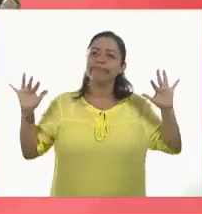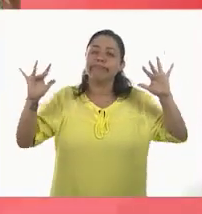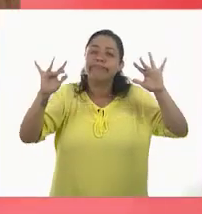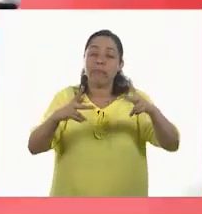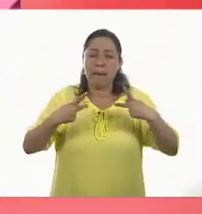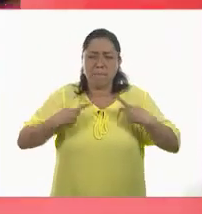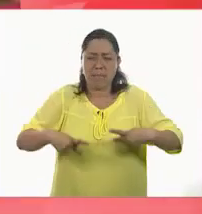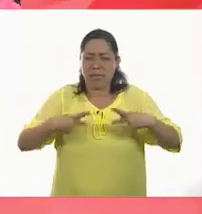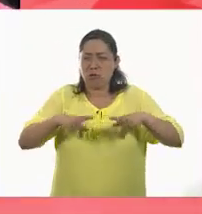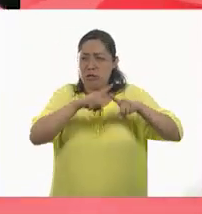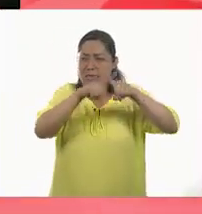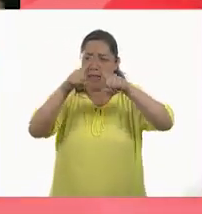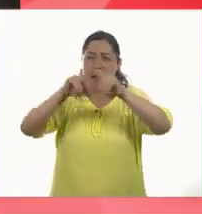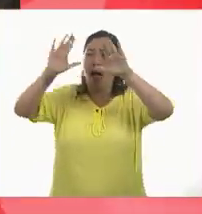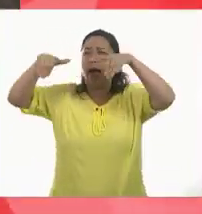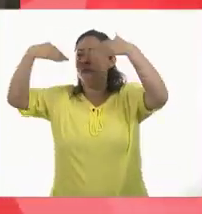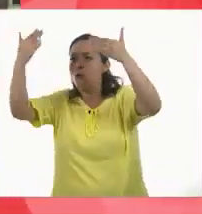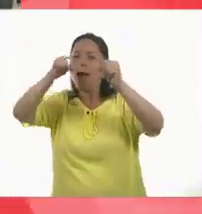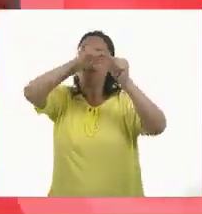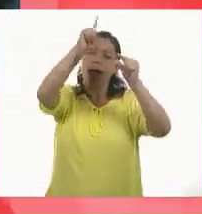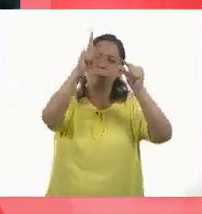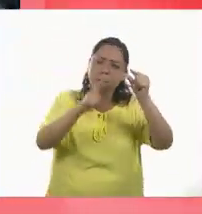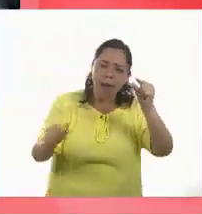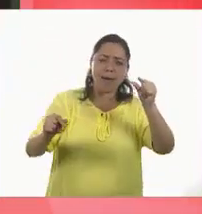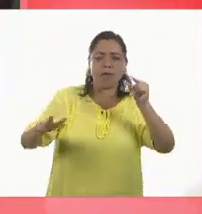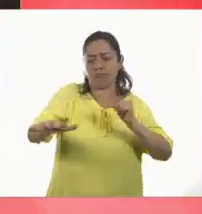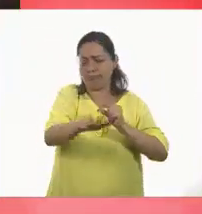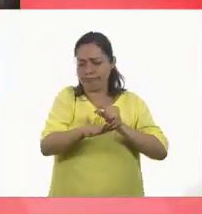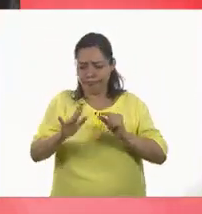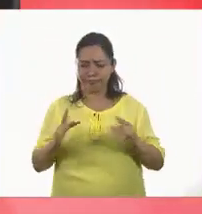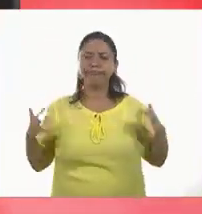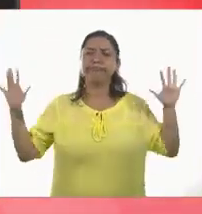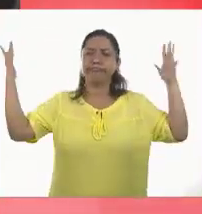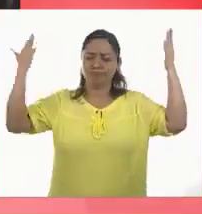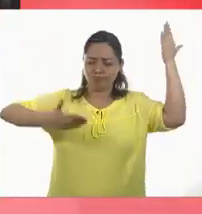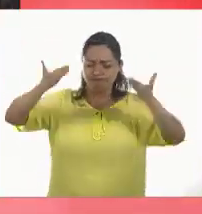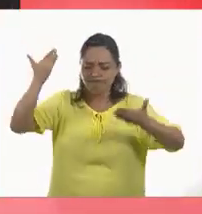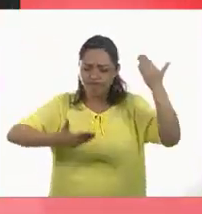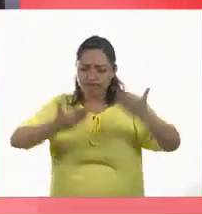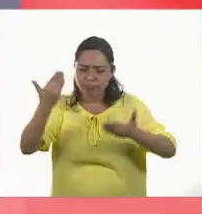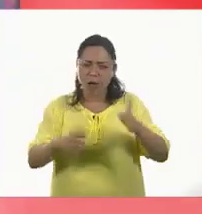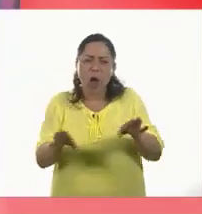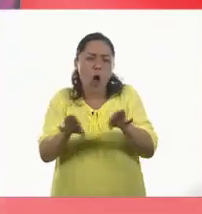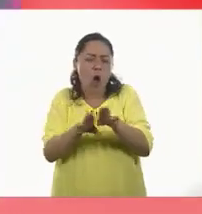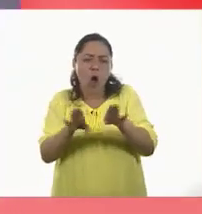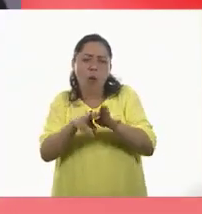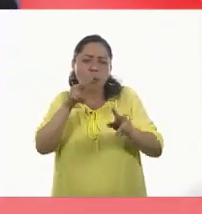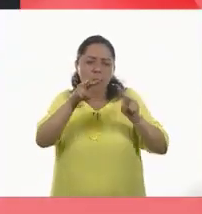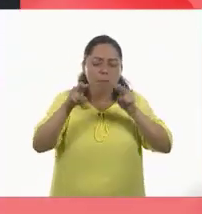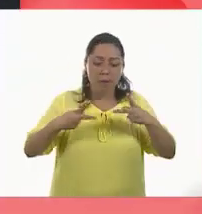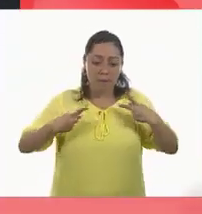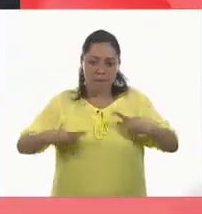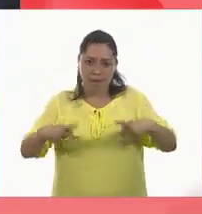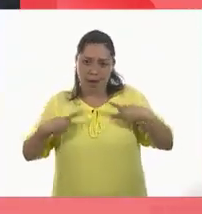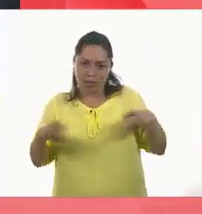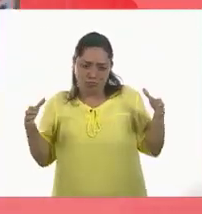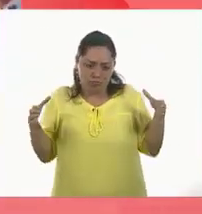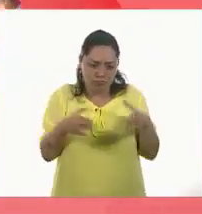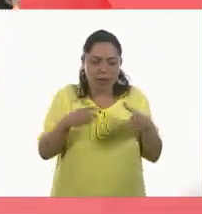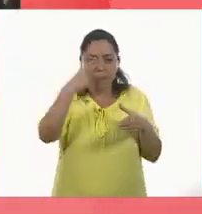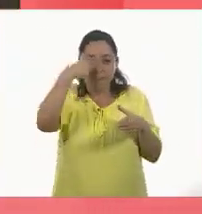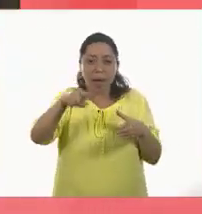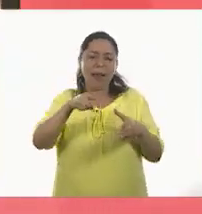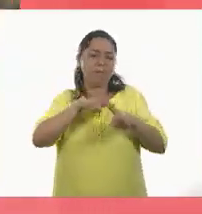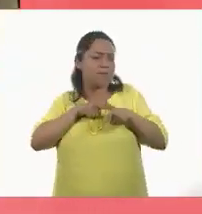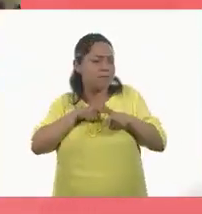nacionales e internacionales, quienes admiran cómo toda una población se involucra para mantener vivas las tradiciones